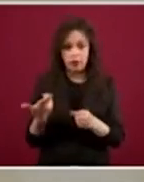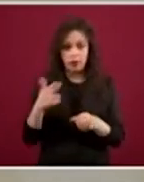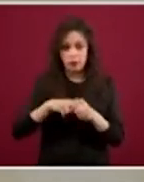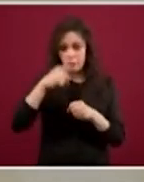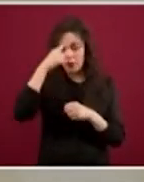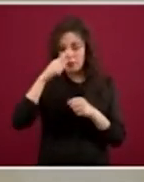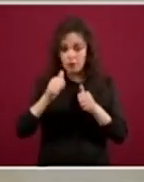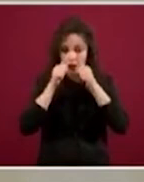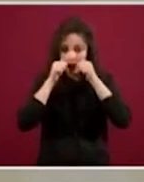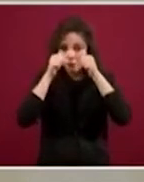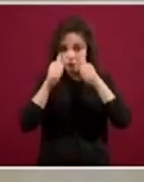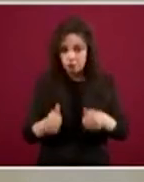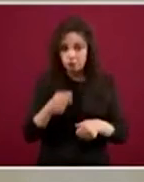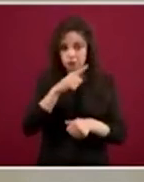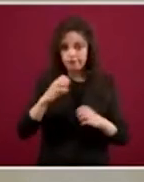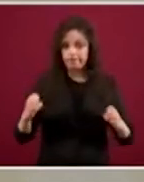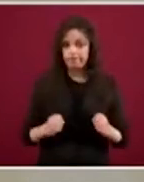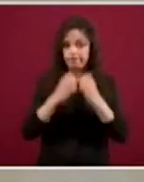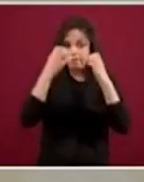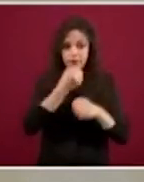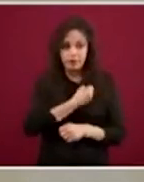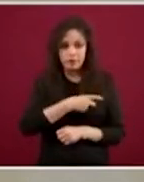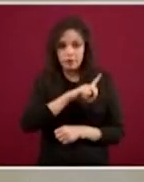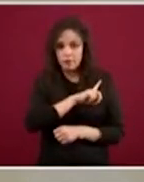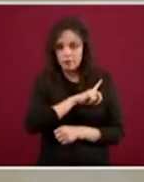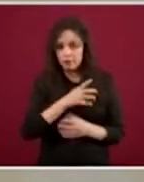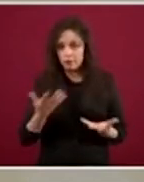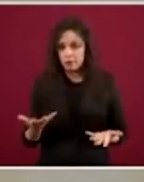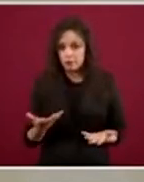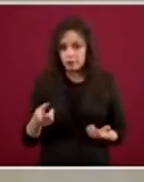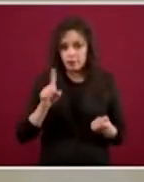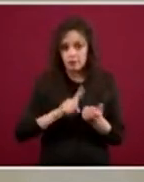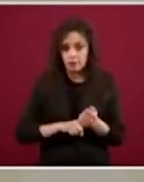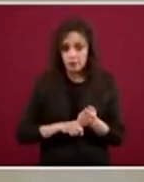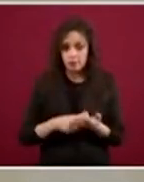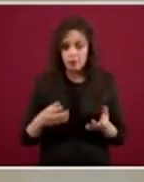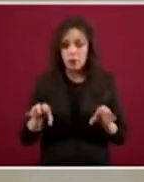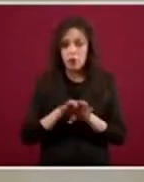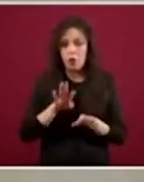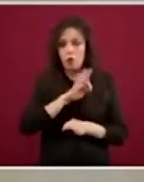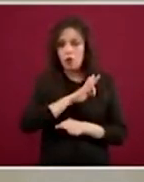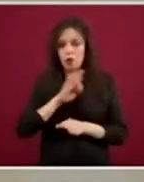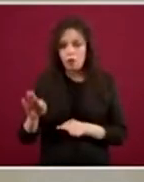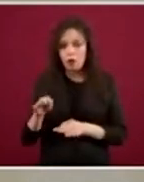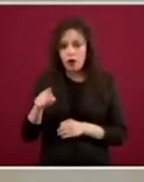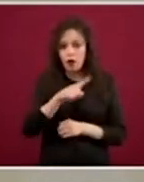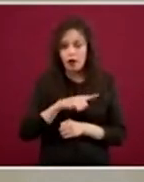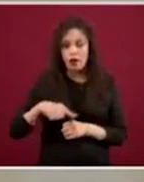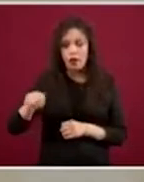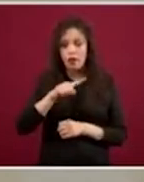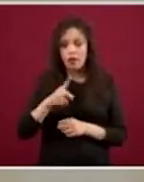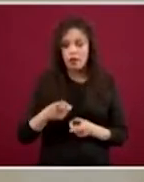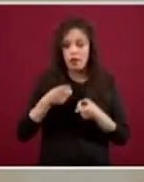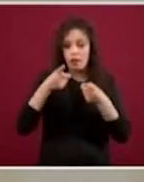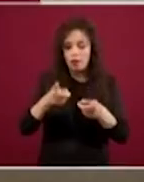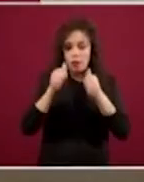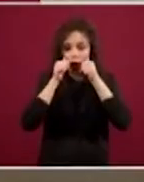atender la emergencia sanitaria vulnera la capacidad de respuesta que la población requiere